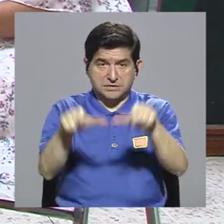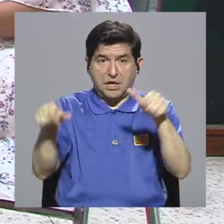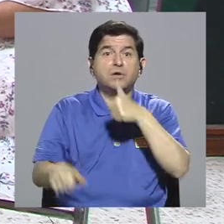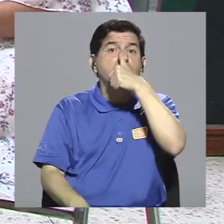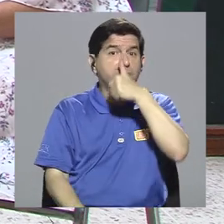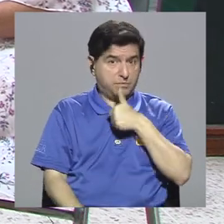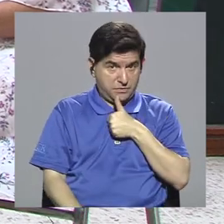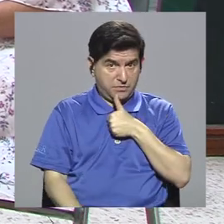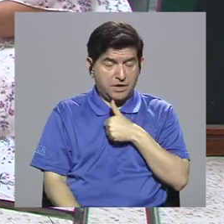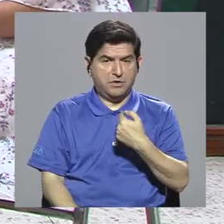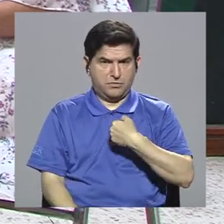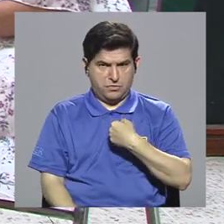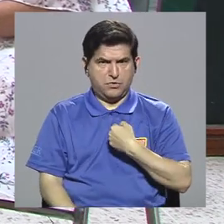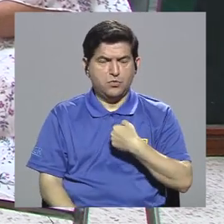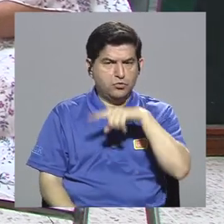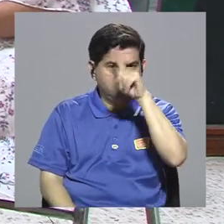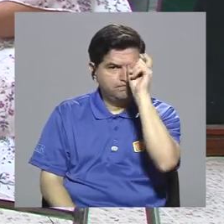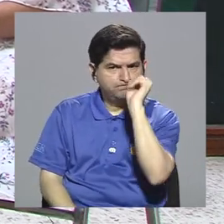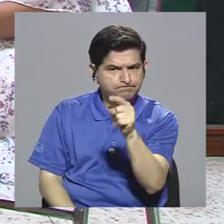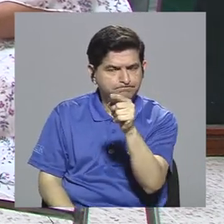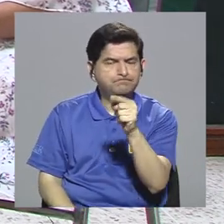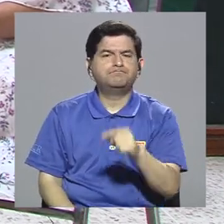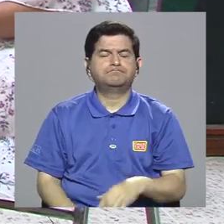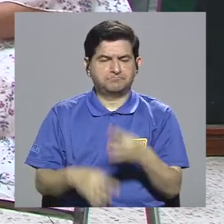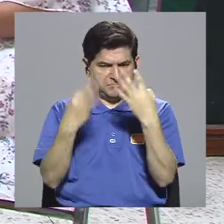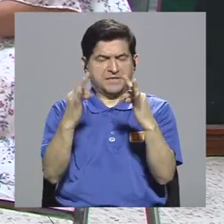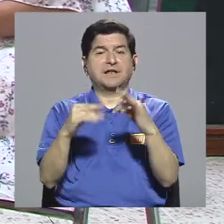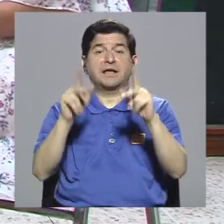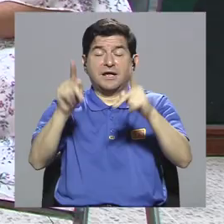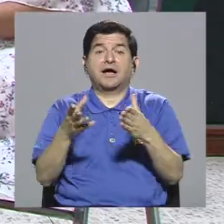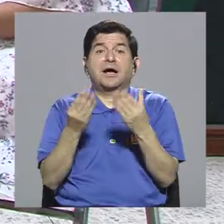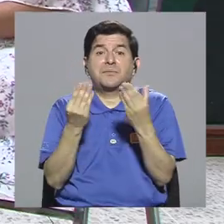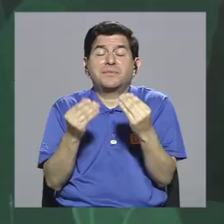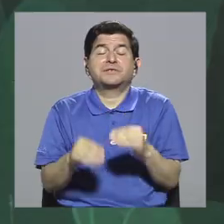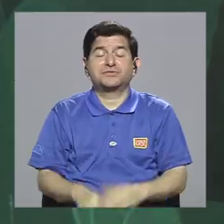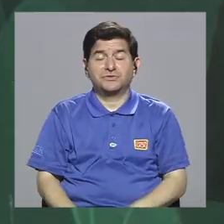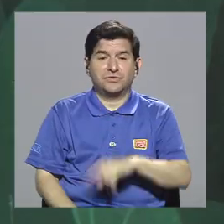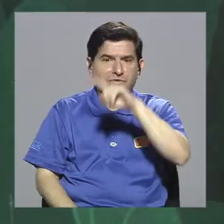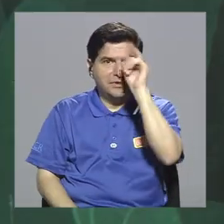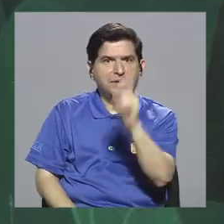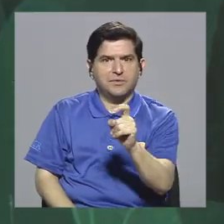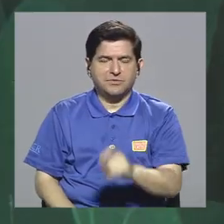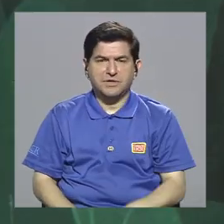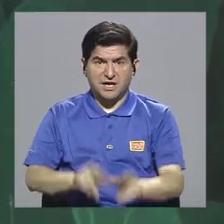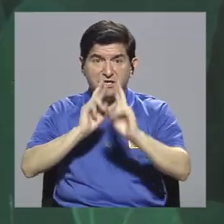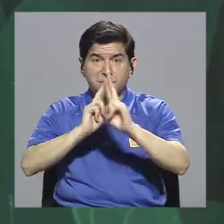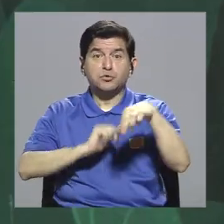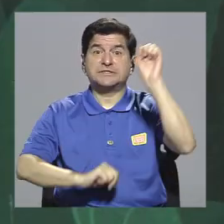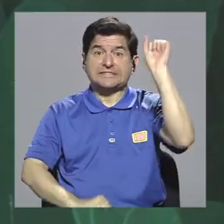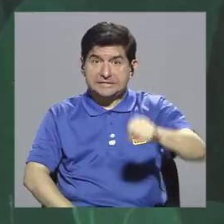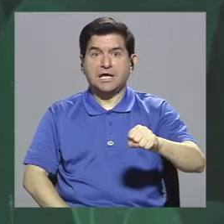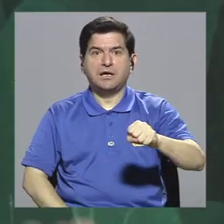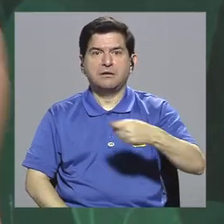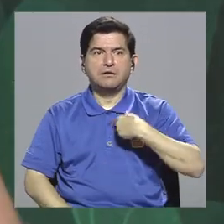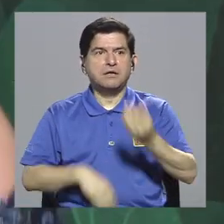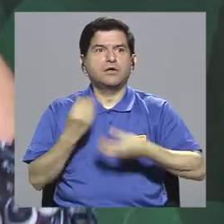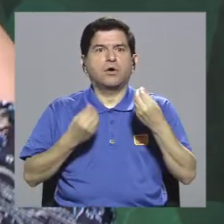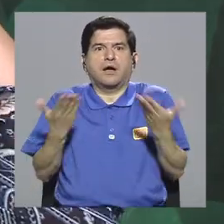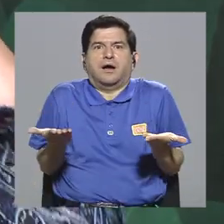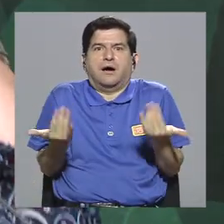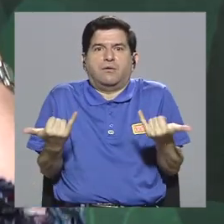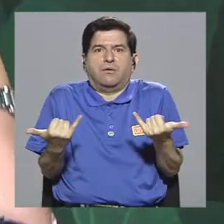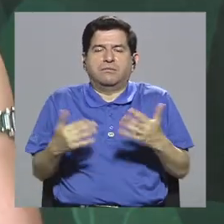y atreverse a hacer la pregunta. A la gente le da muchísimo miedo hacer esa pregunta porque si la respuesta es sí, entonces ¿yo qué hago con aquello?,